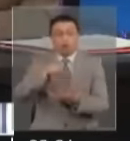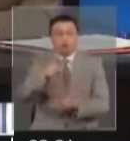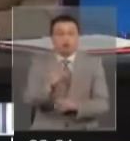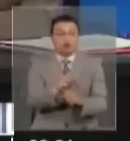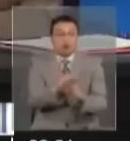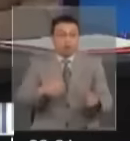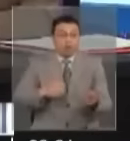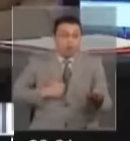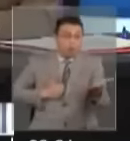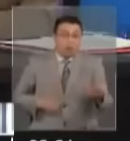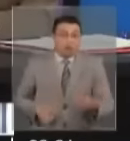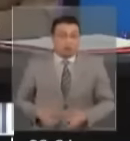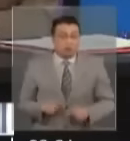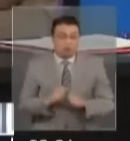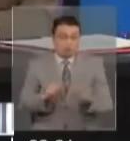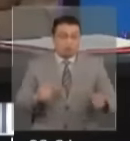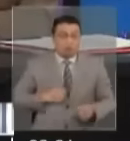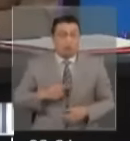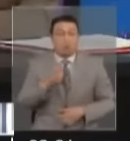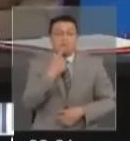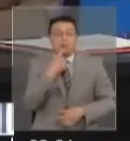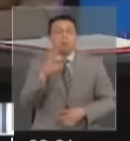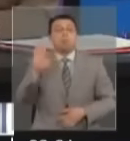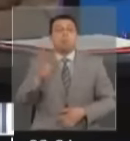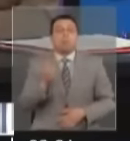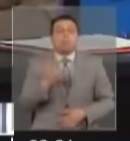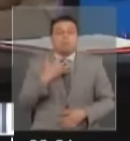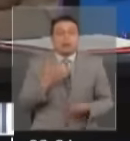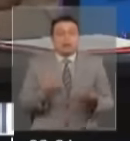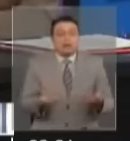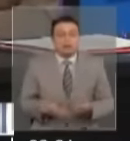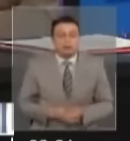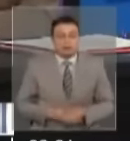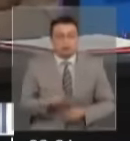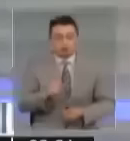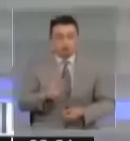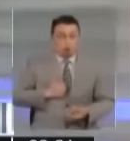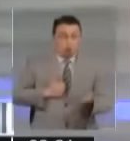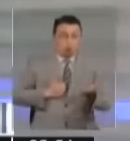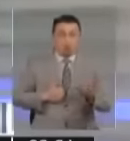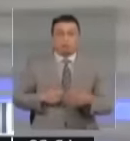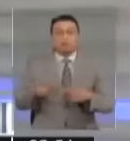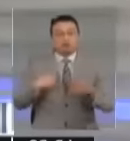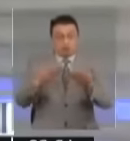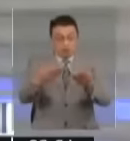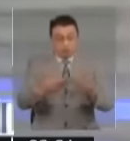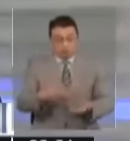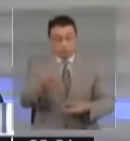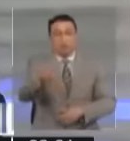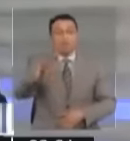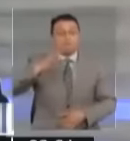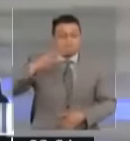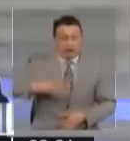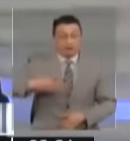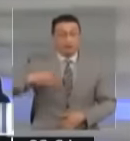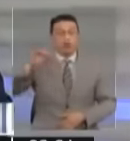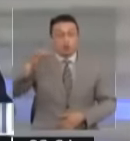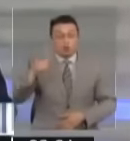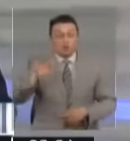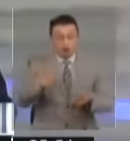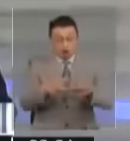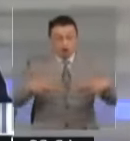cumplir. Entonces, tú estás prometiendo algo que no estás cumpliendo. Los invito a ustedes los martes y jueves. Oye, en la sala de consejo